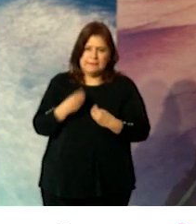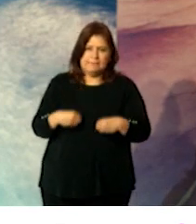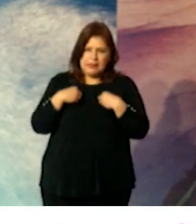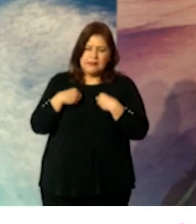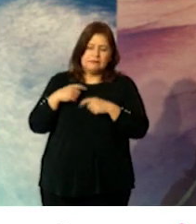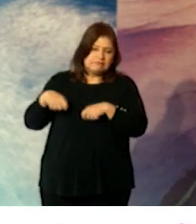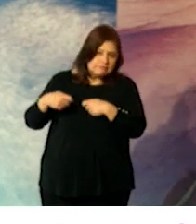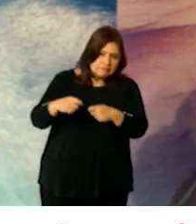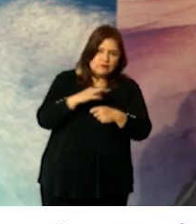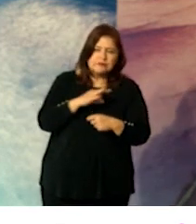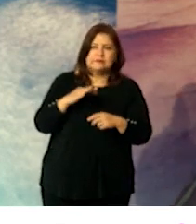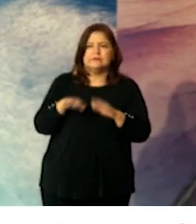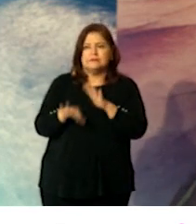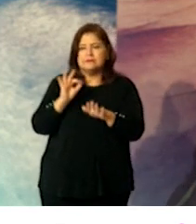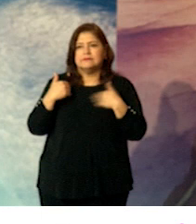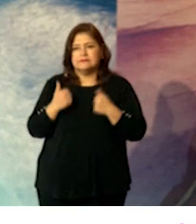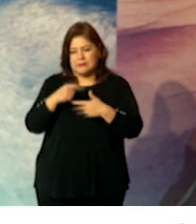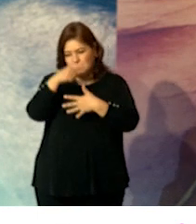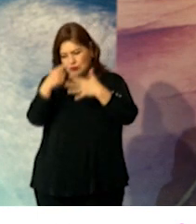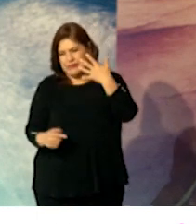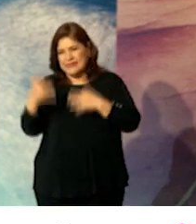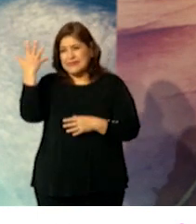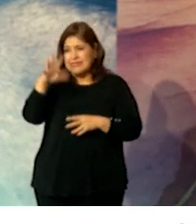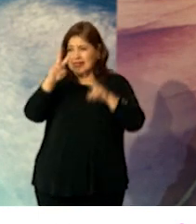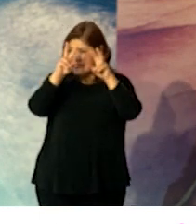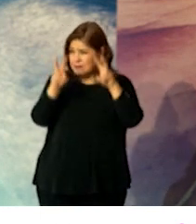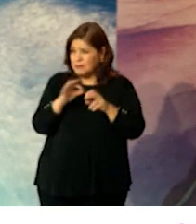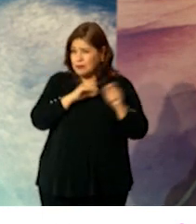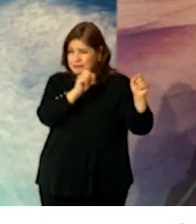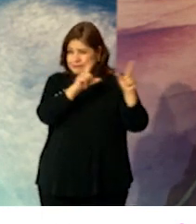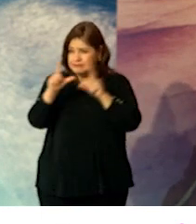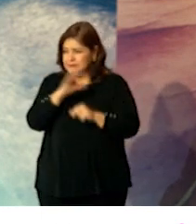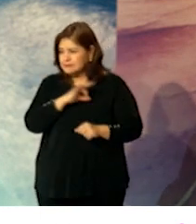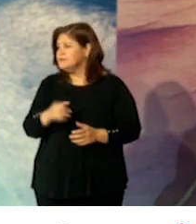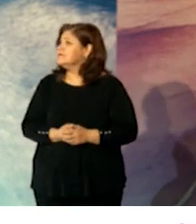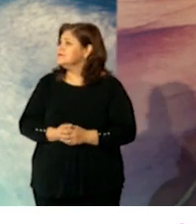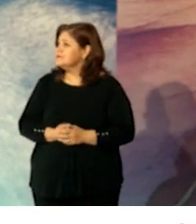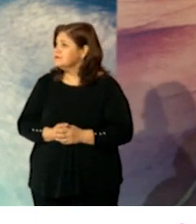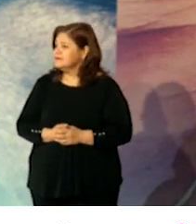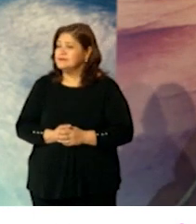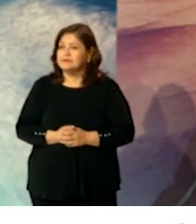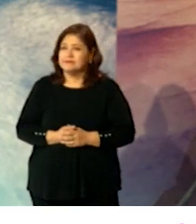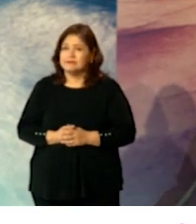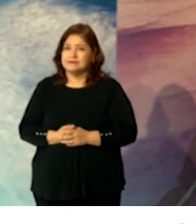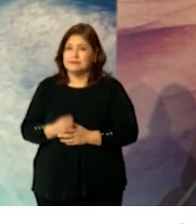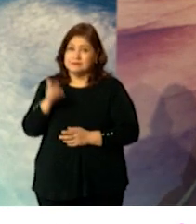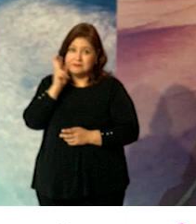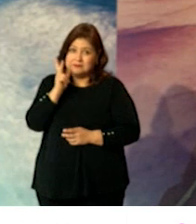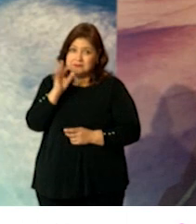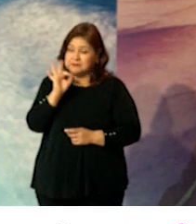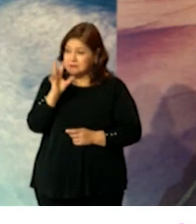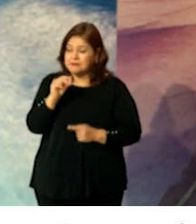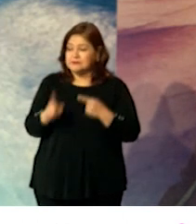entendiendo. Pero miremos cuáles son esos 10 temas, si es posible que los pongan en pantalla, y si no, yo se los